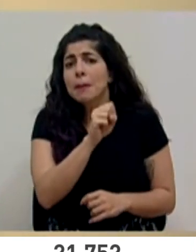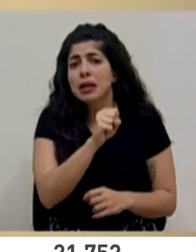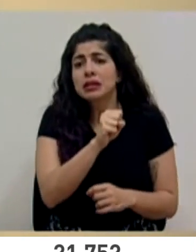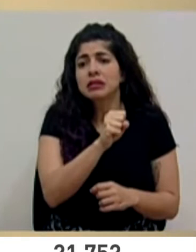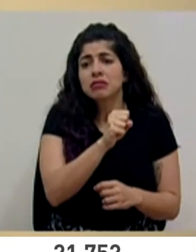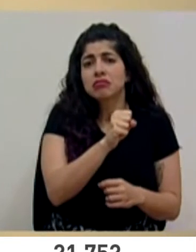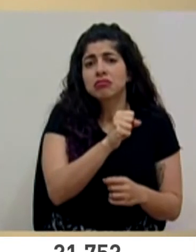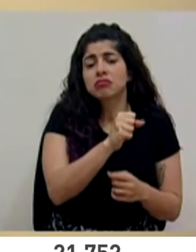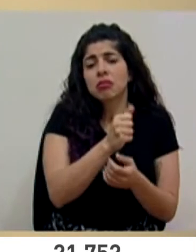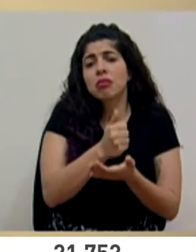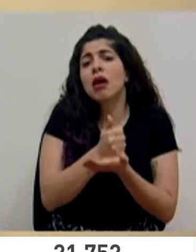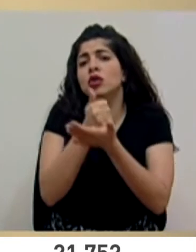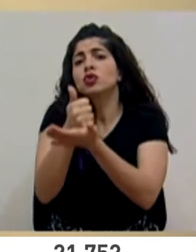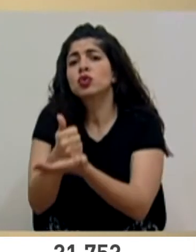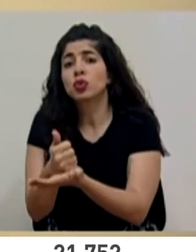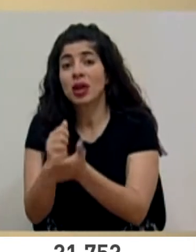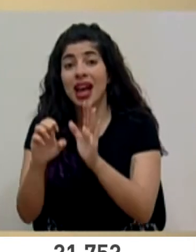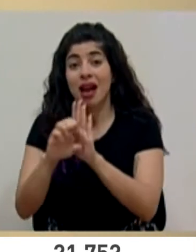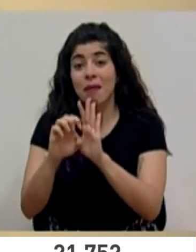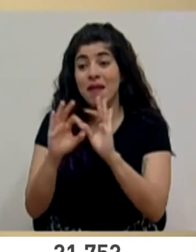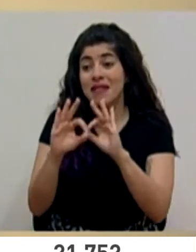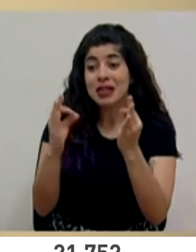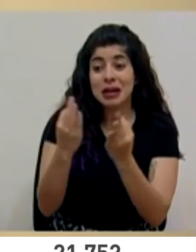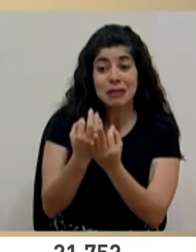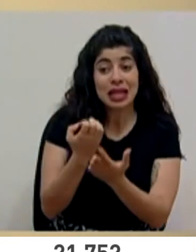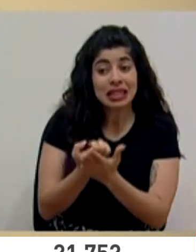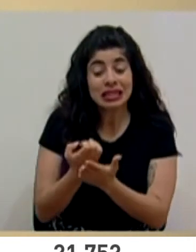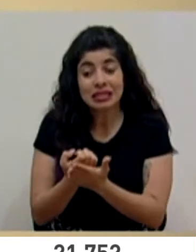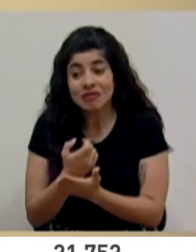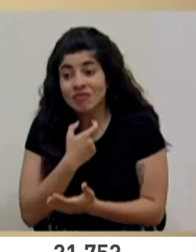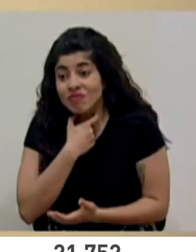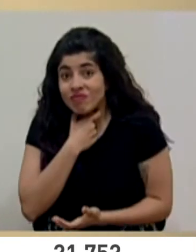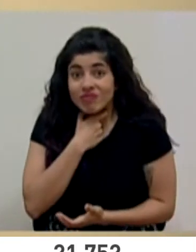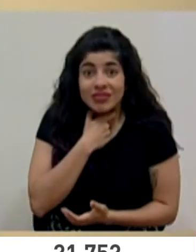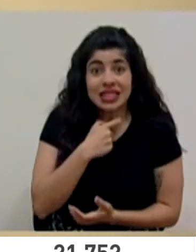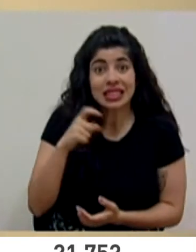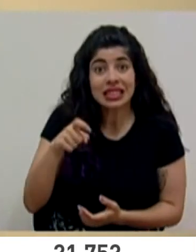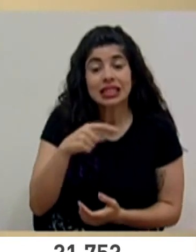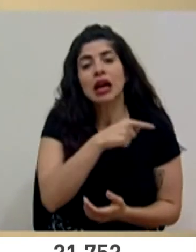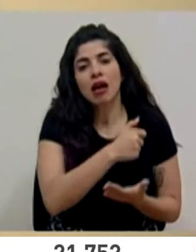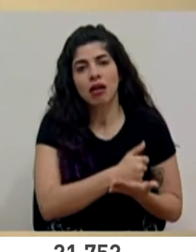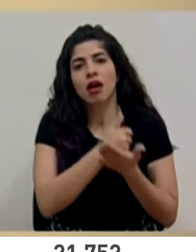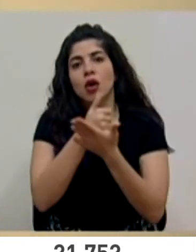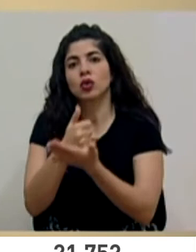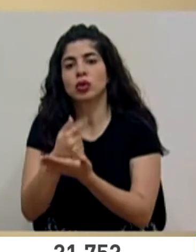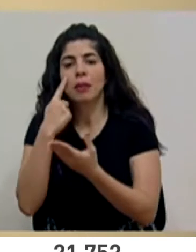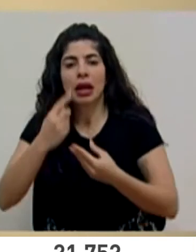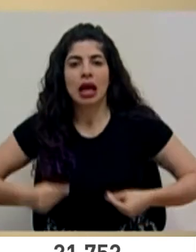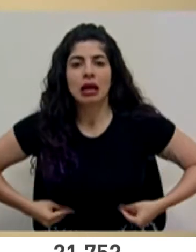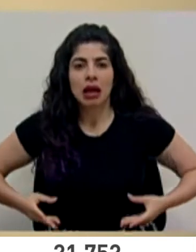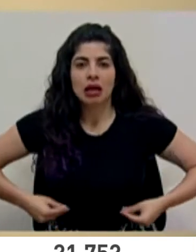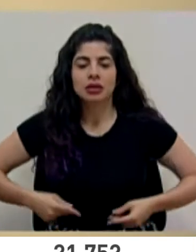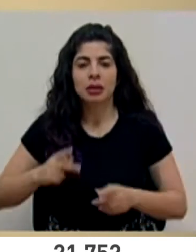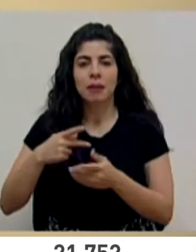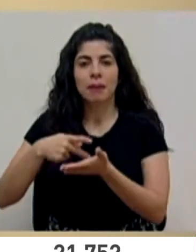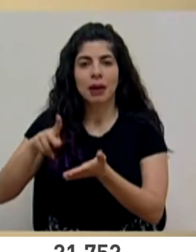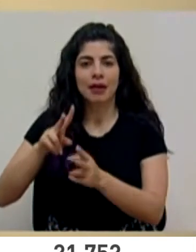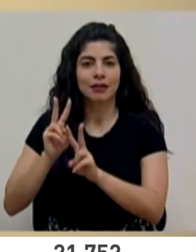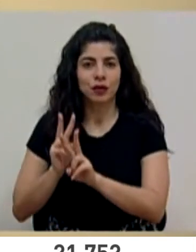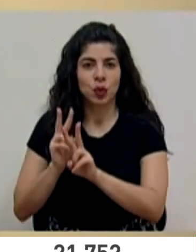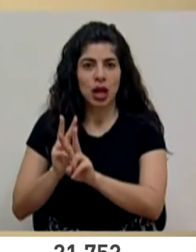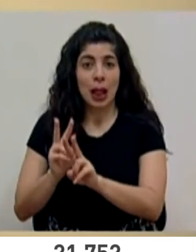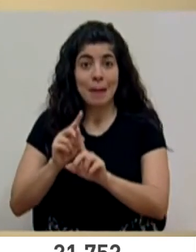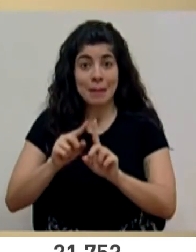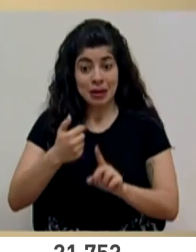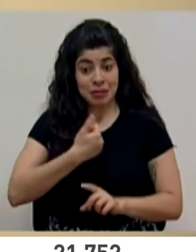ayuda a las familias de escasos recursos que requieran, ¿verdad? Para los gastos funerarios. Pero